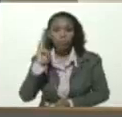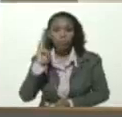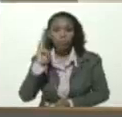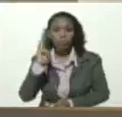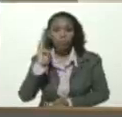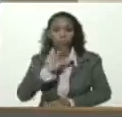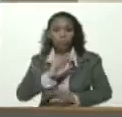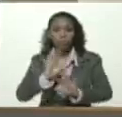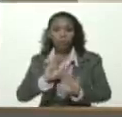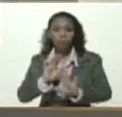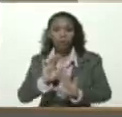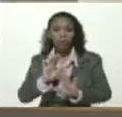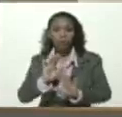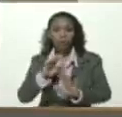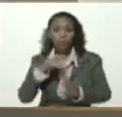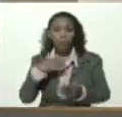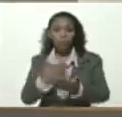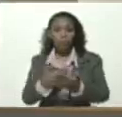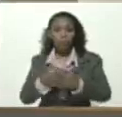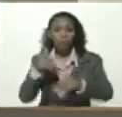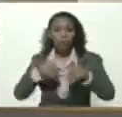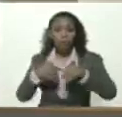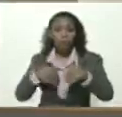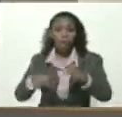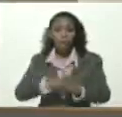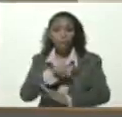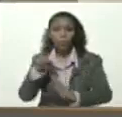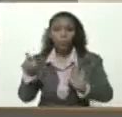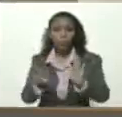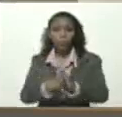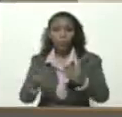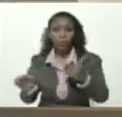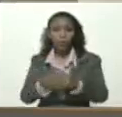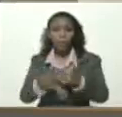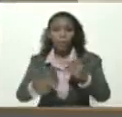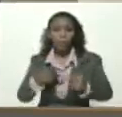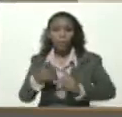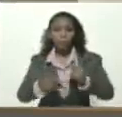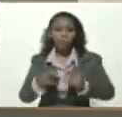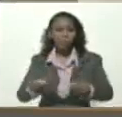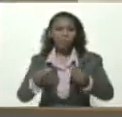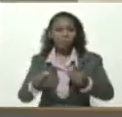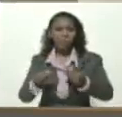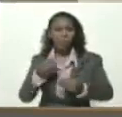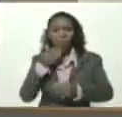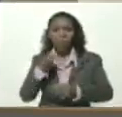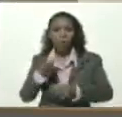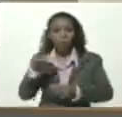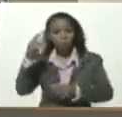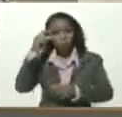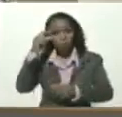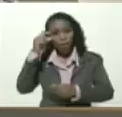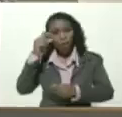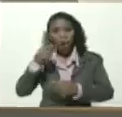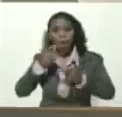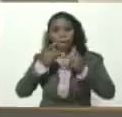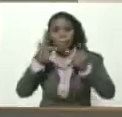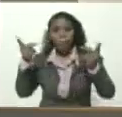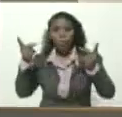tenemos ya la oferta electoral completa, estamos cerrando el proceso para en los próximos días